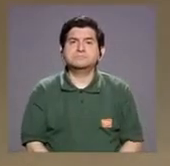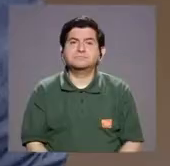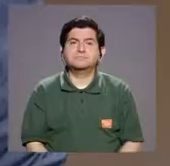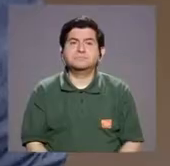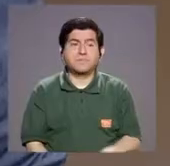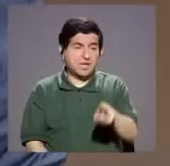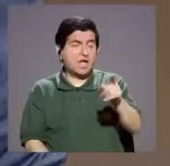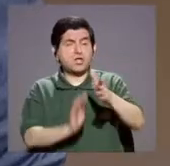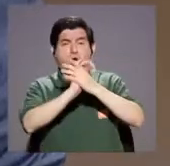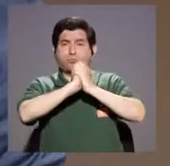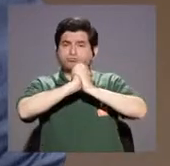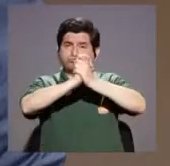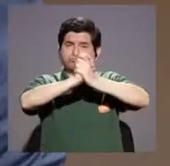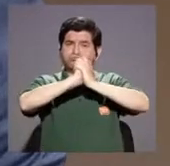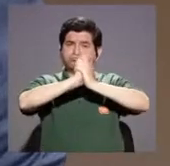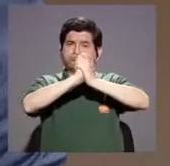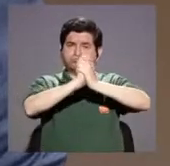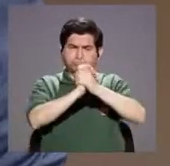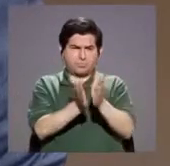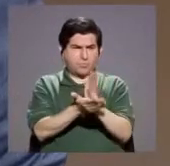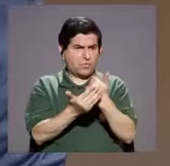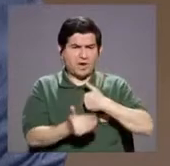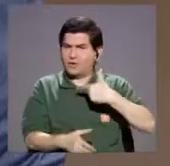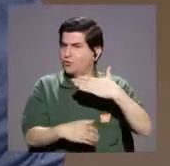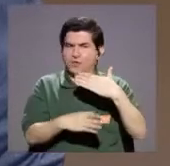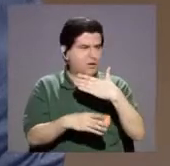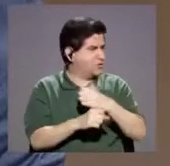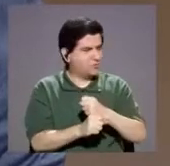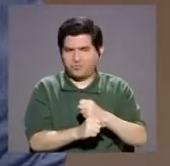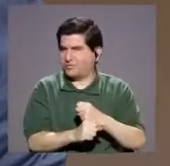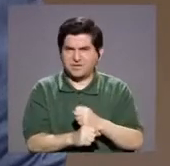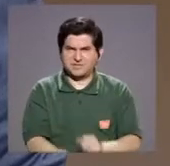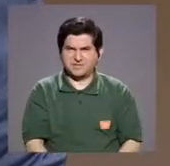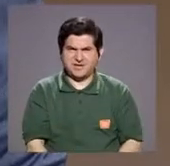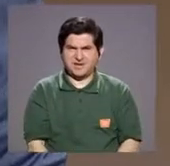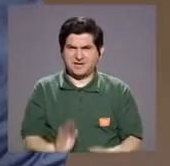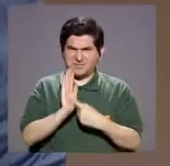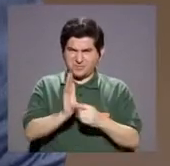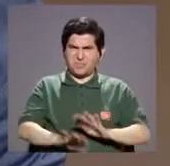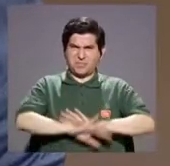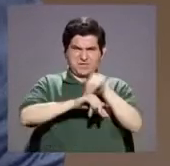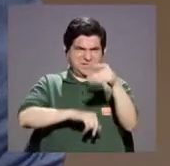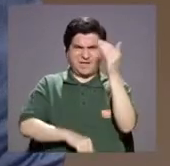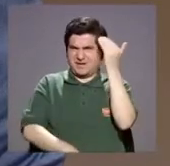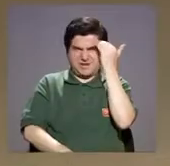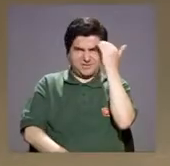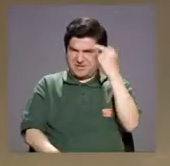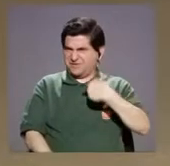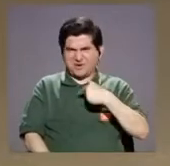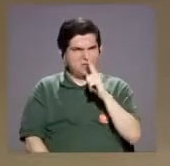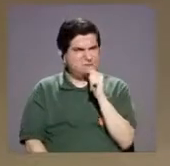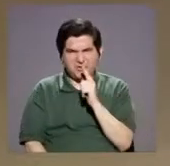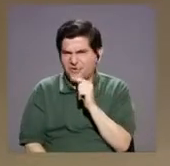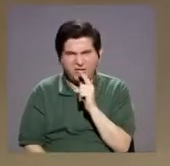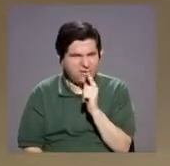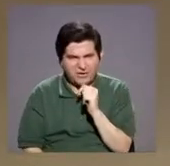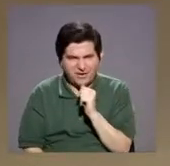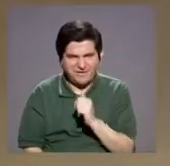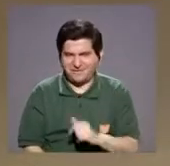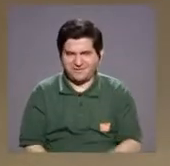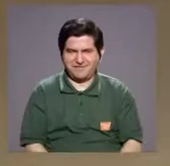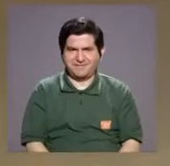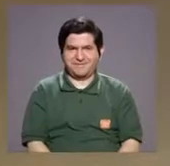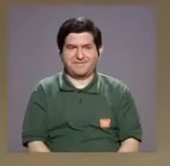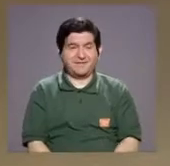me felicitó por algo que yo no hice lo cual muestra muy claramente que ella no sabía quién era yo ella